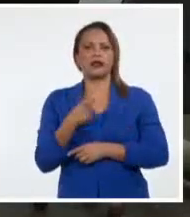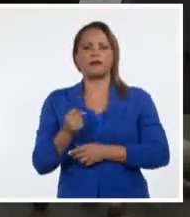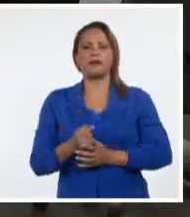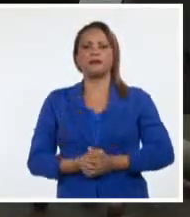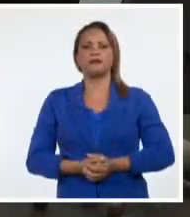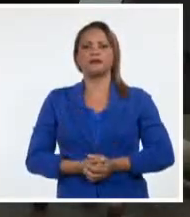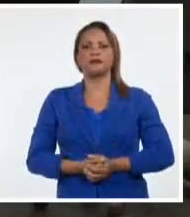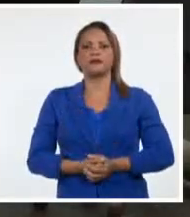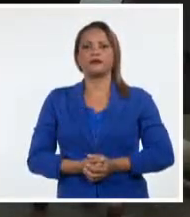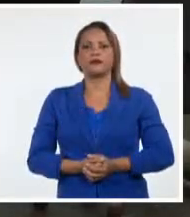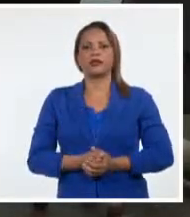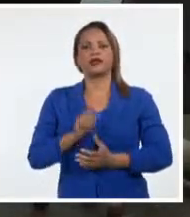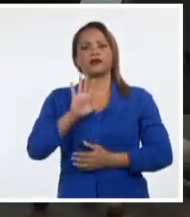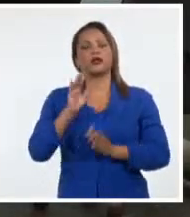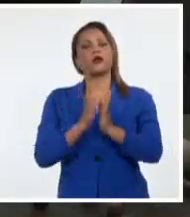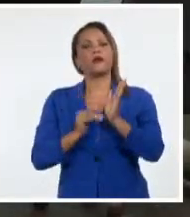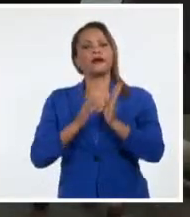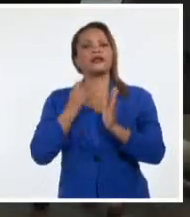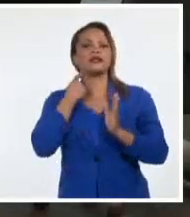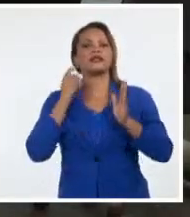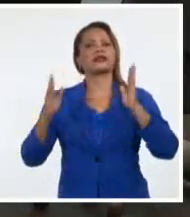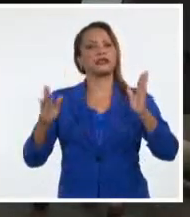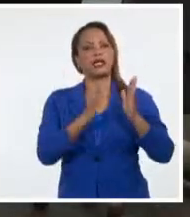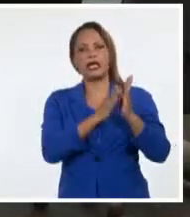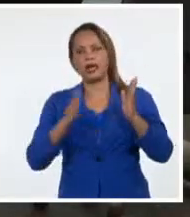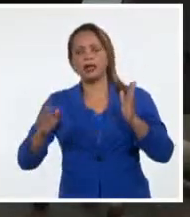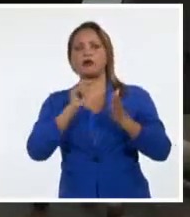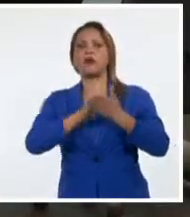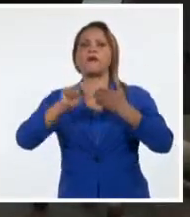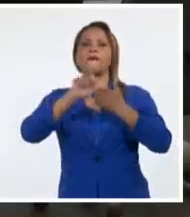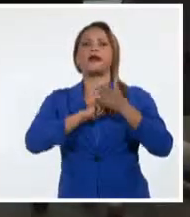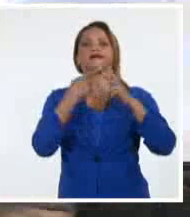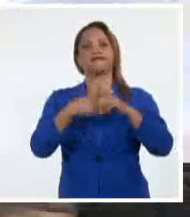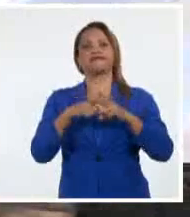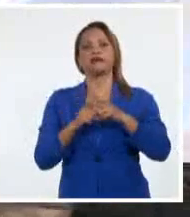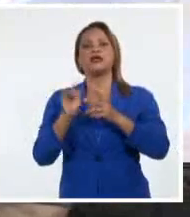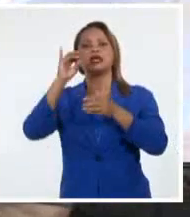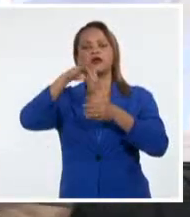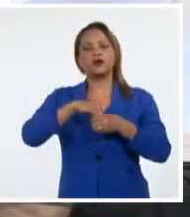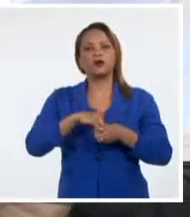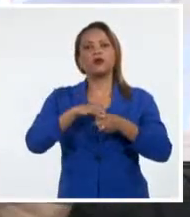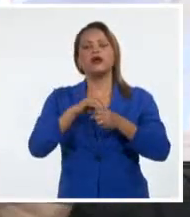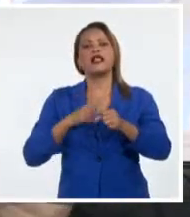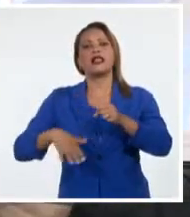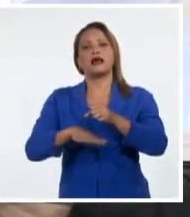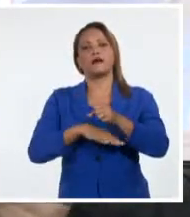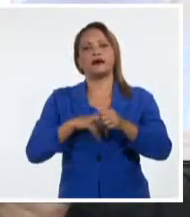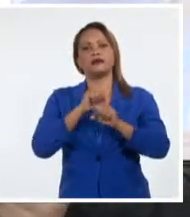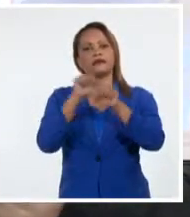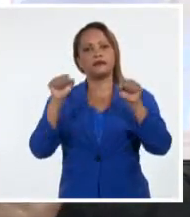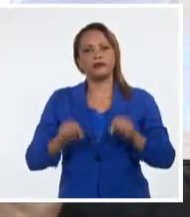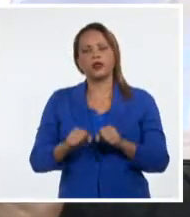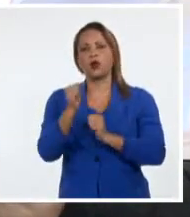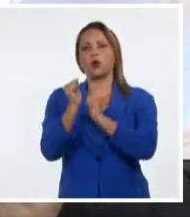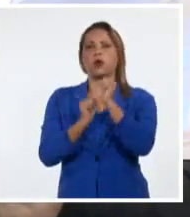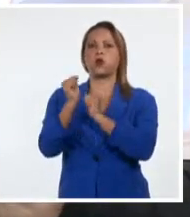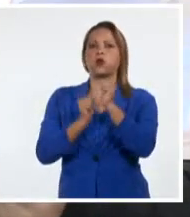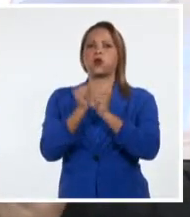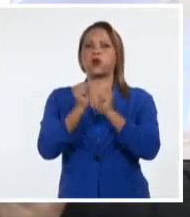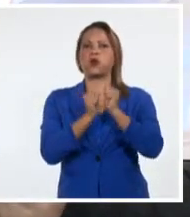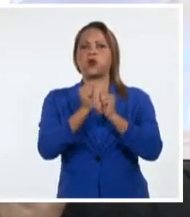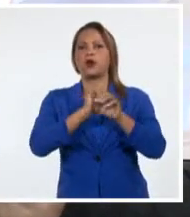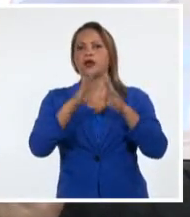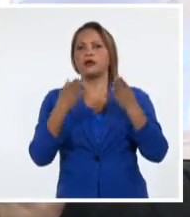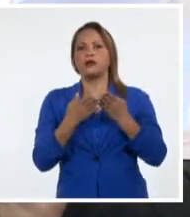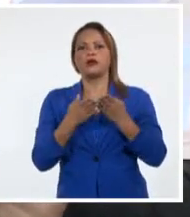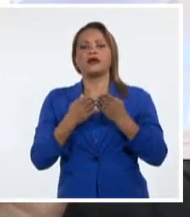el transcurso de los primeros 5 meses del año, se va a hacer un plan de mantenimiento que incluye la generación base del sistema e incluye también los motores de generación